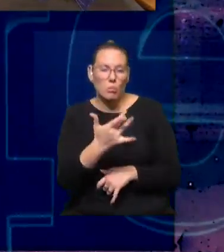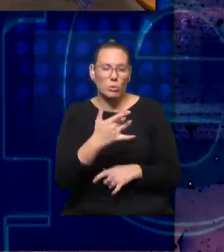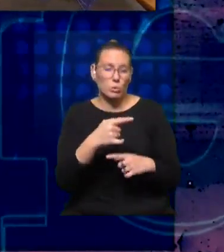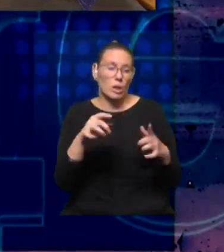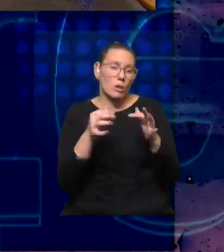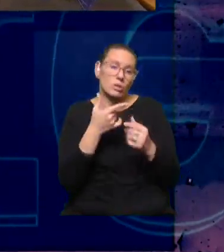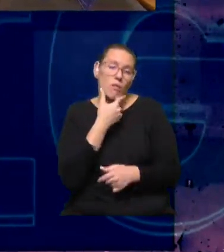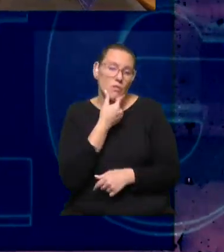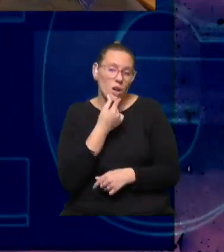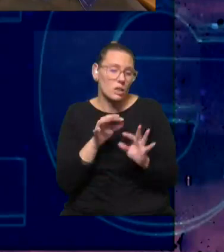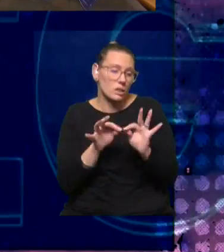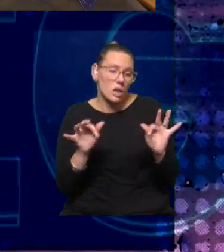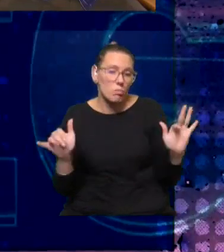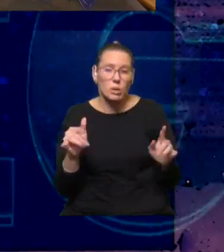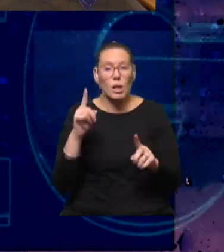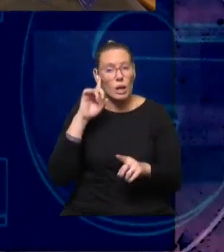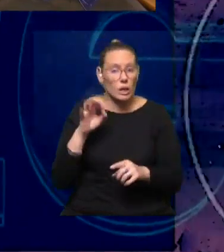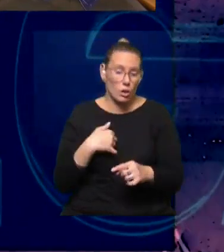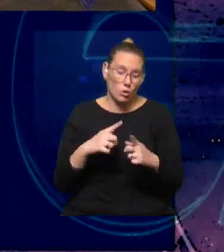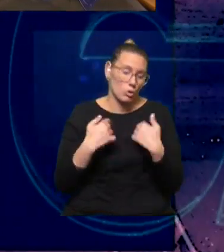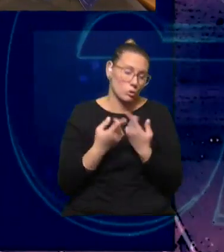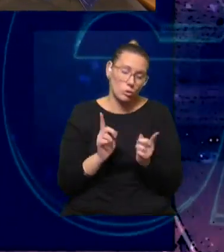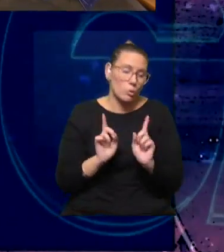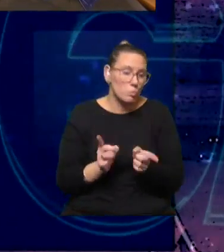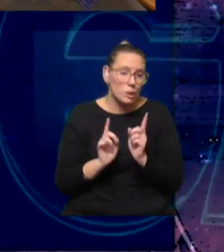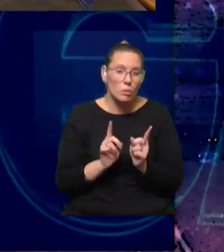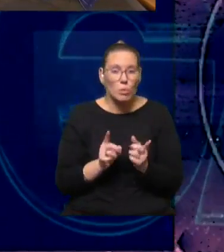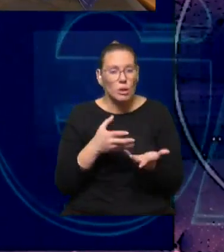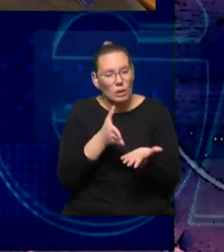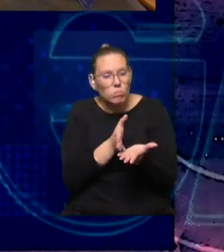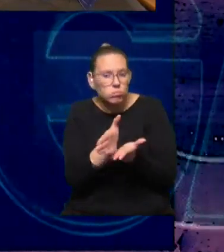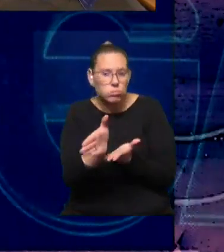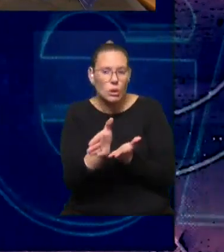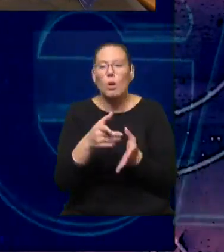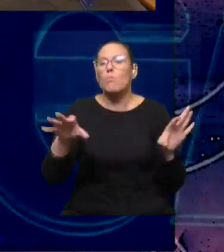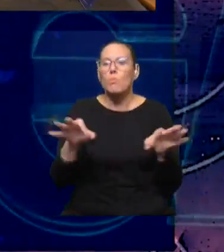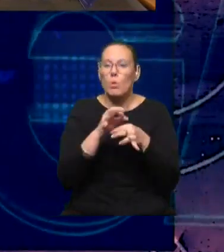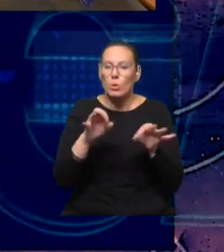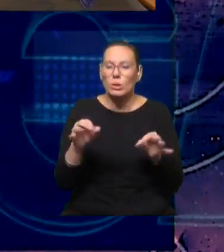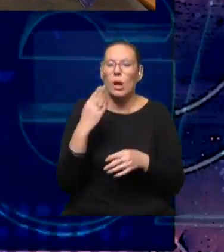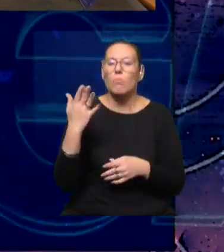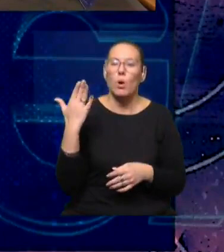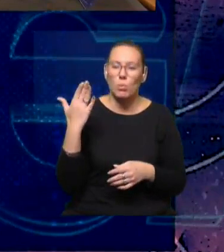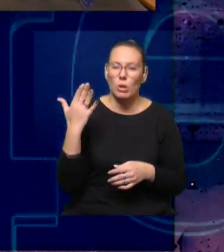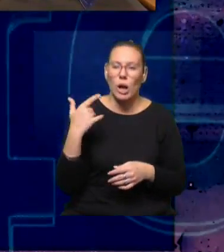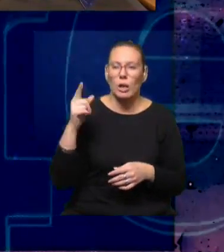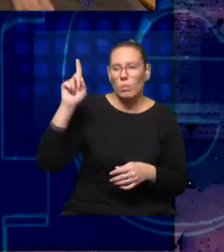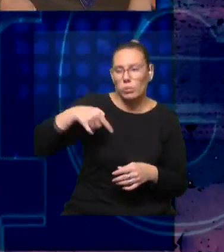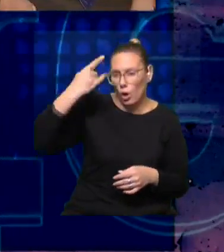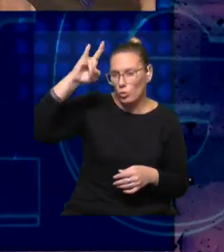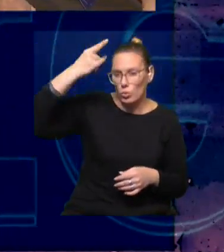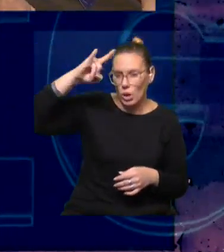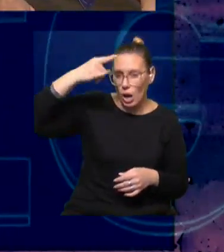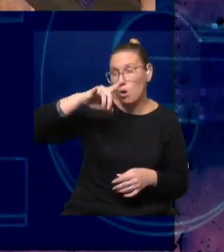parece que va por ahí por lo menos en en el ramo que estamos nosotros en esta corriente de música popular con con raíz rural o